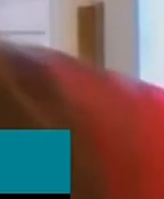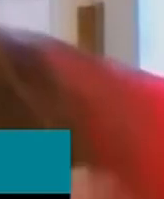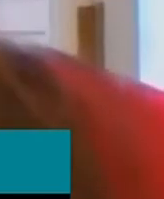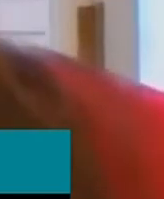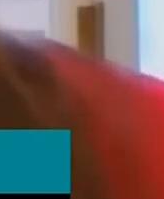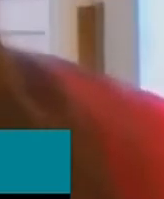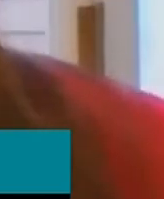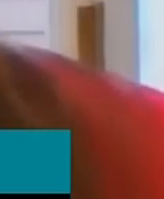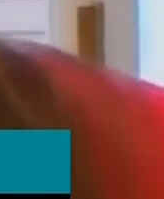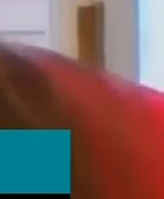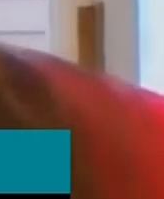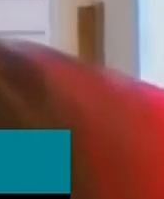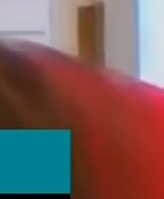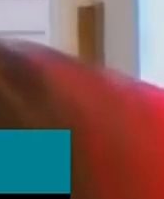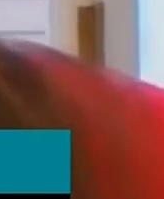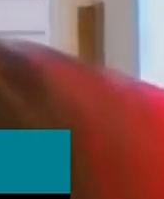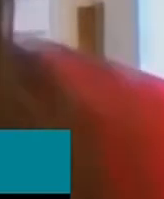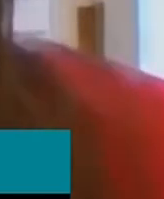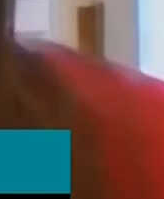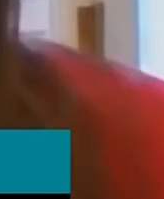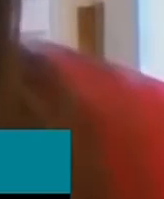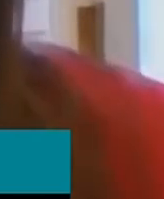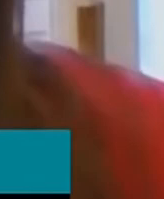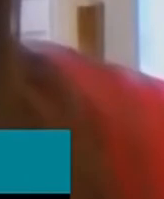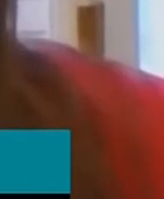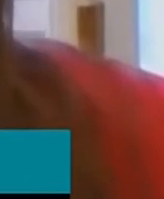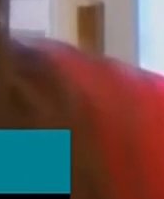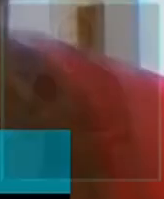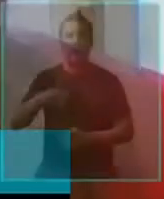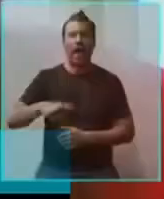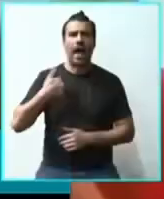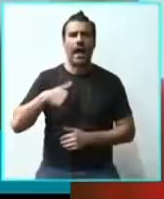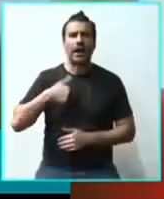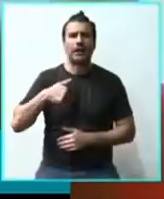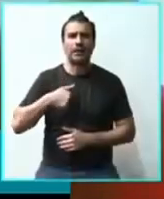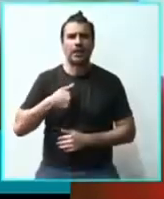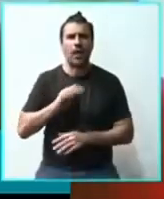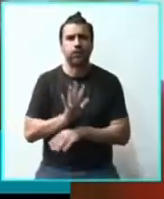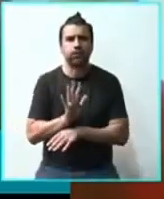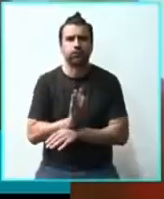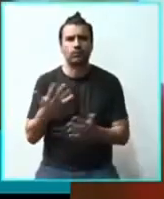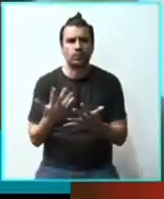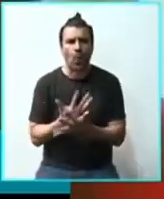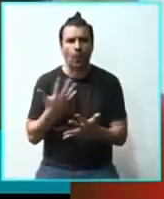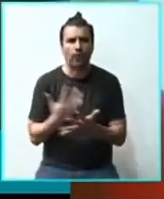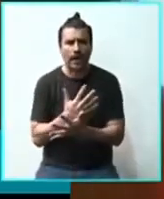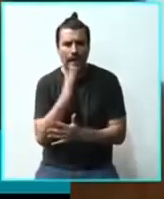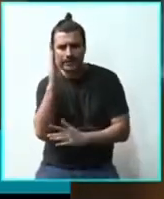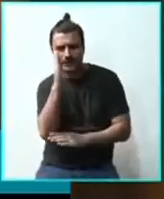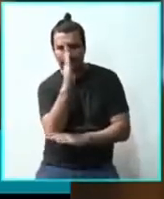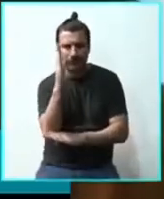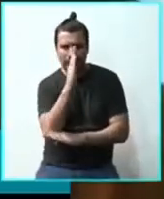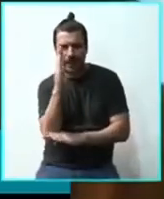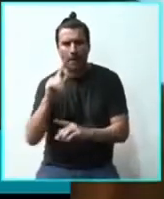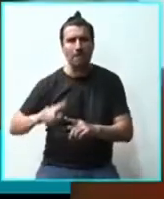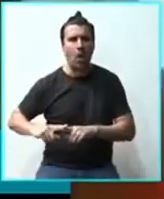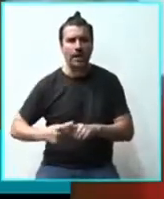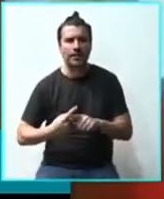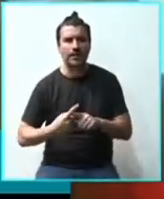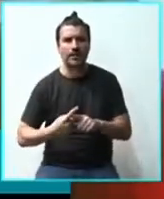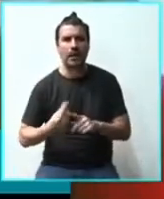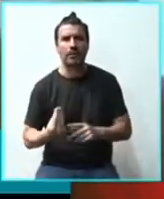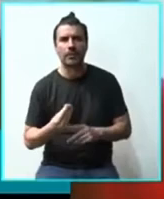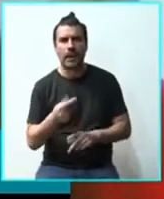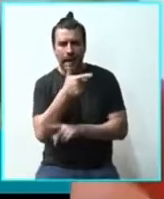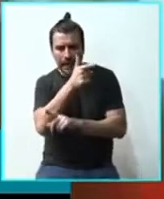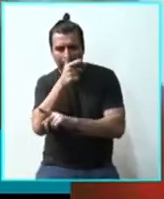desgraciadamente este país sufrió el espionaje político, y lo sufrió a través de videocámaras, de